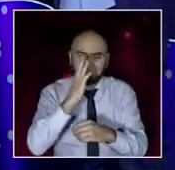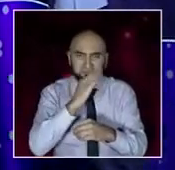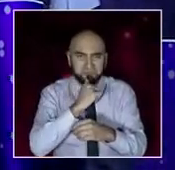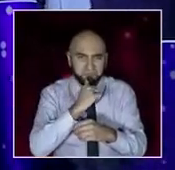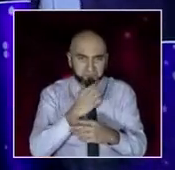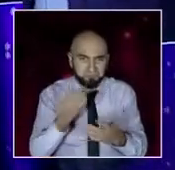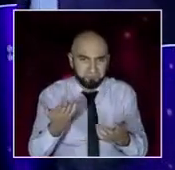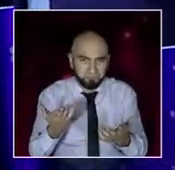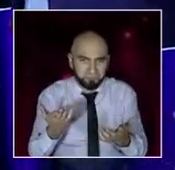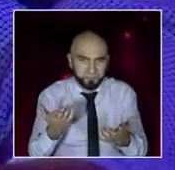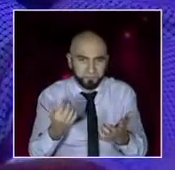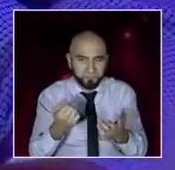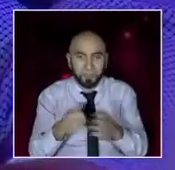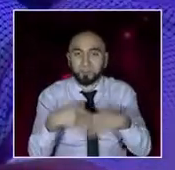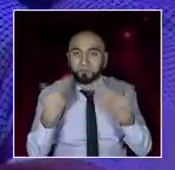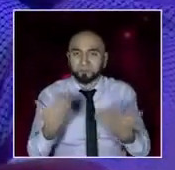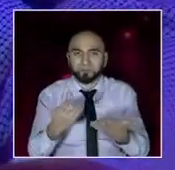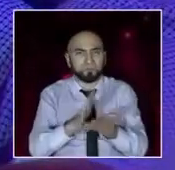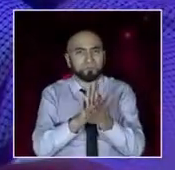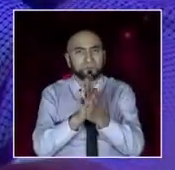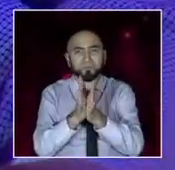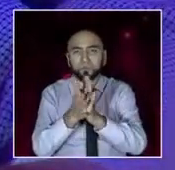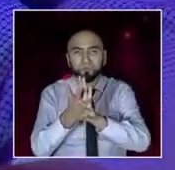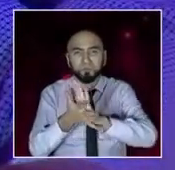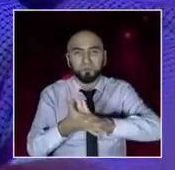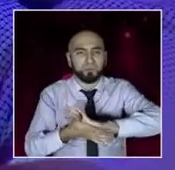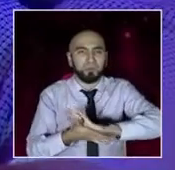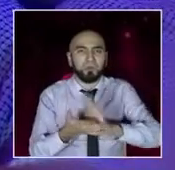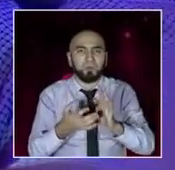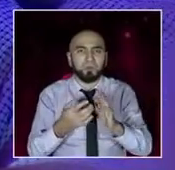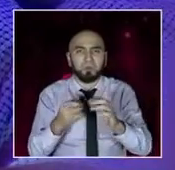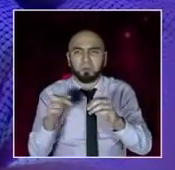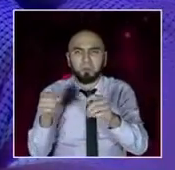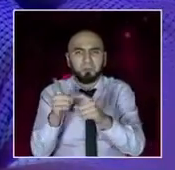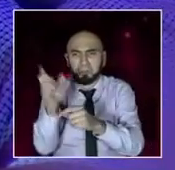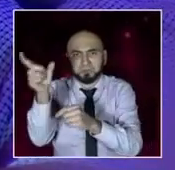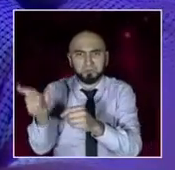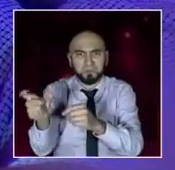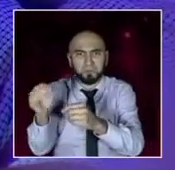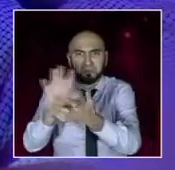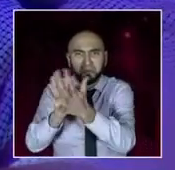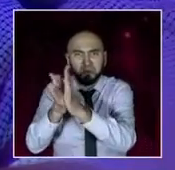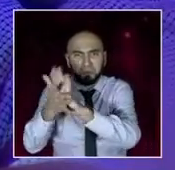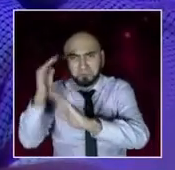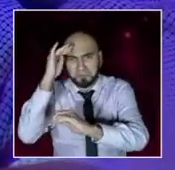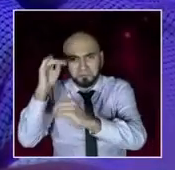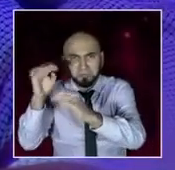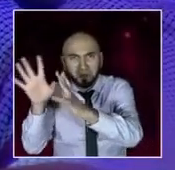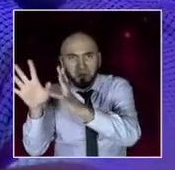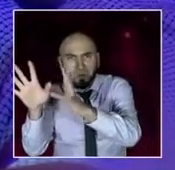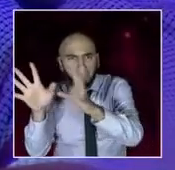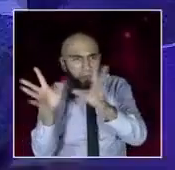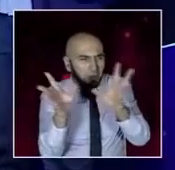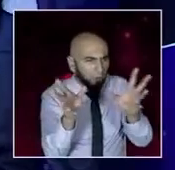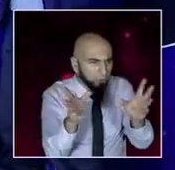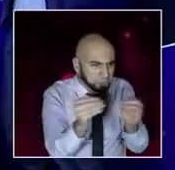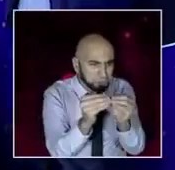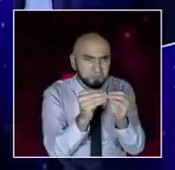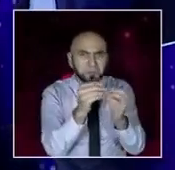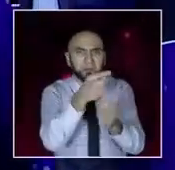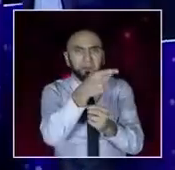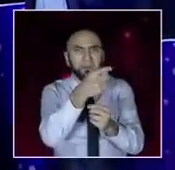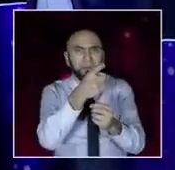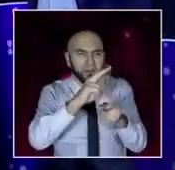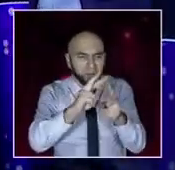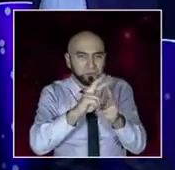puede ser reducido a un robot avanzado. Y finalmente,